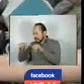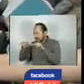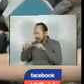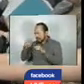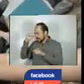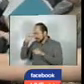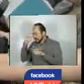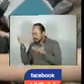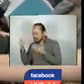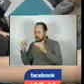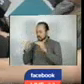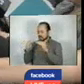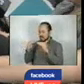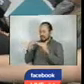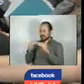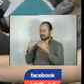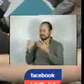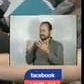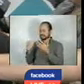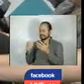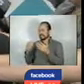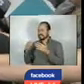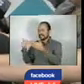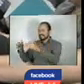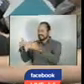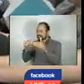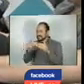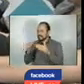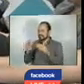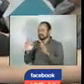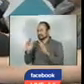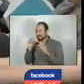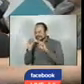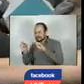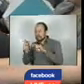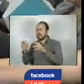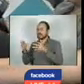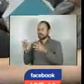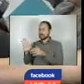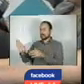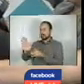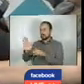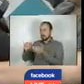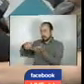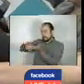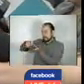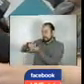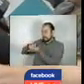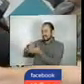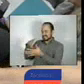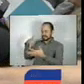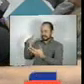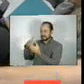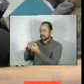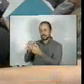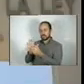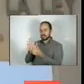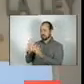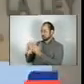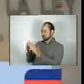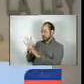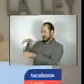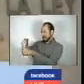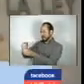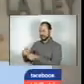considerar también temas culturales de tradiciones para no afectar estos valores que están ya insertos en las comunidades.